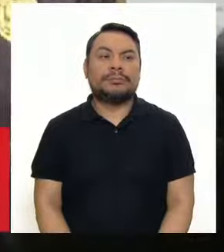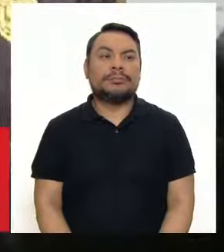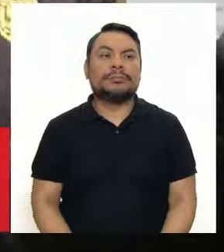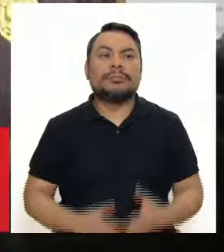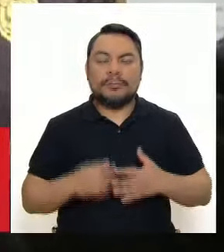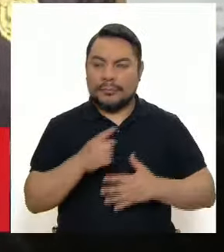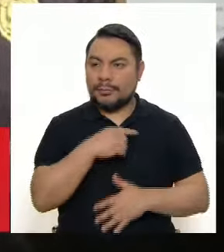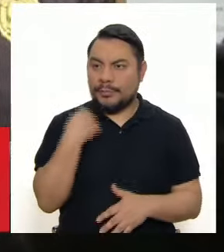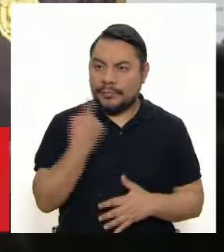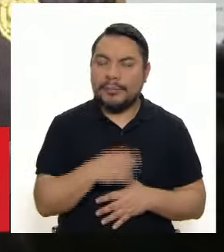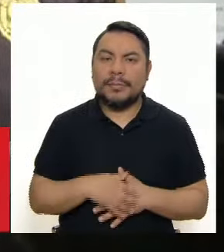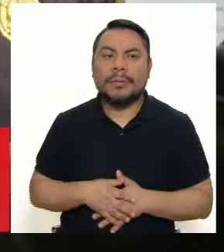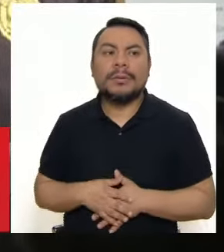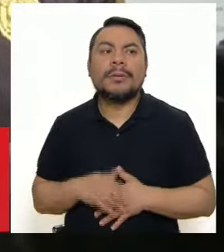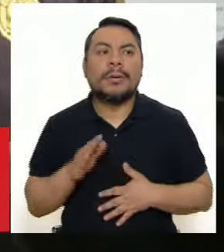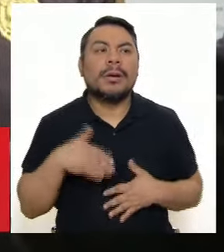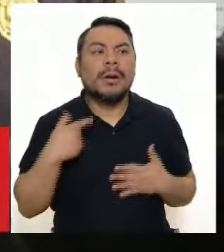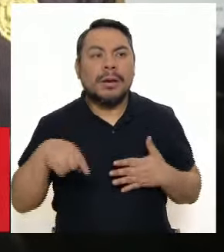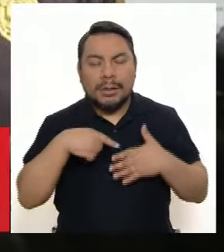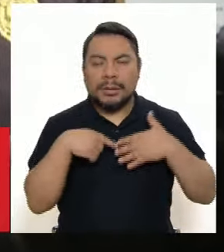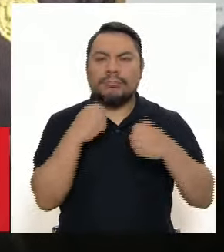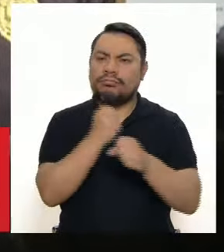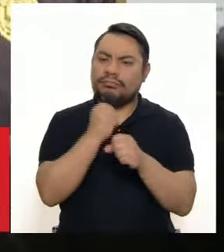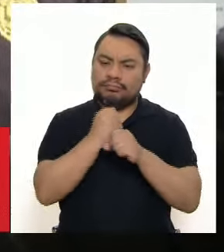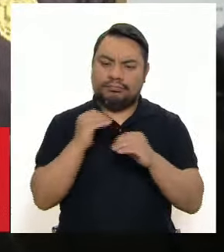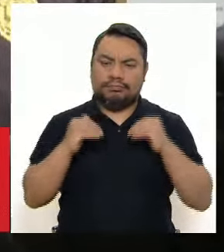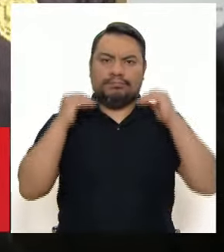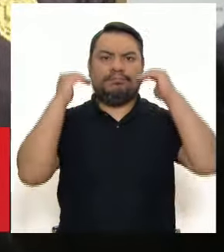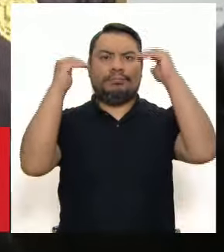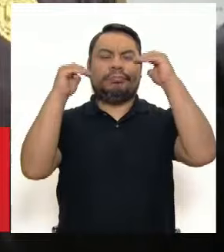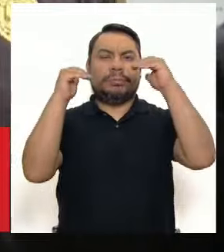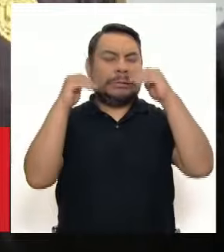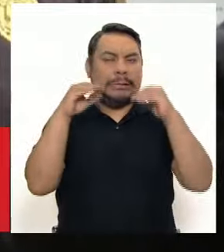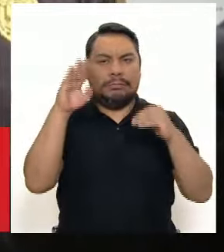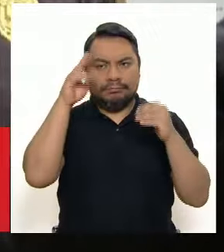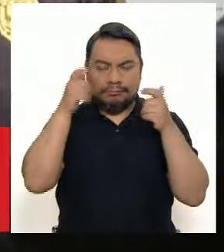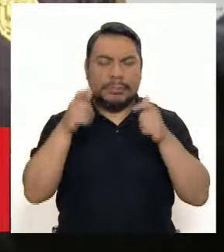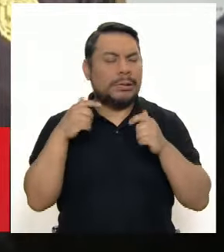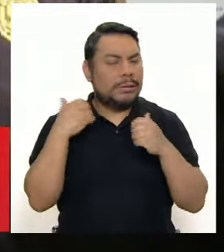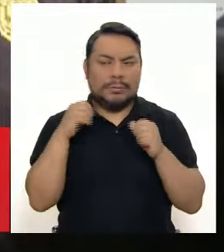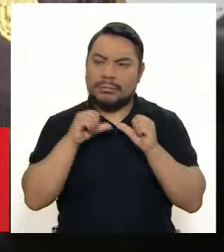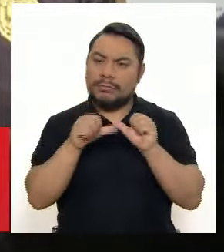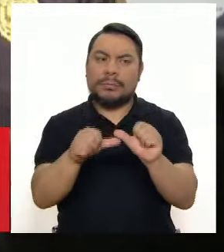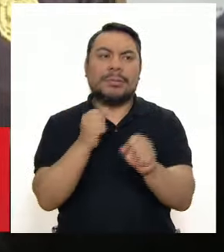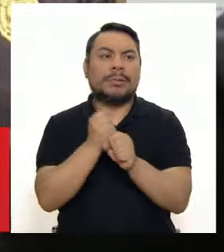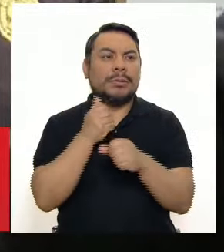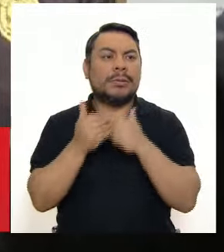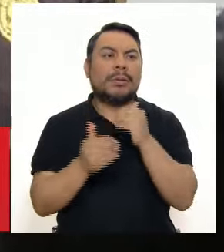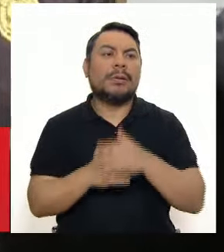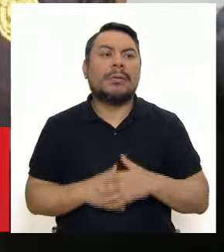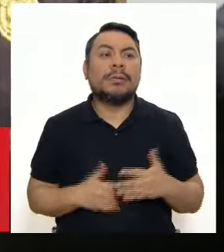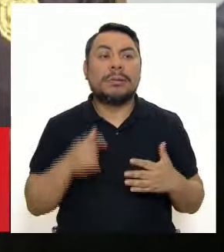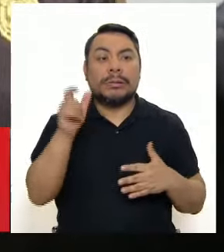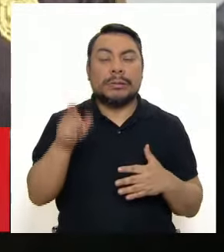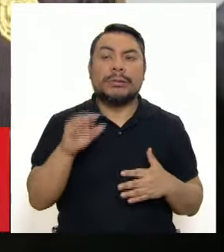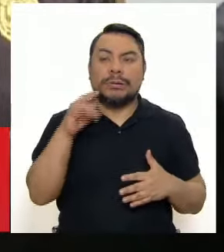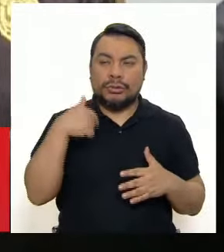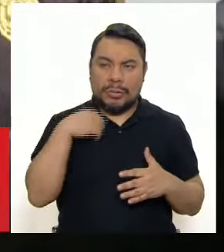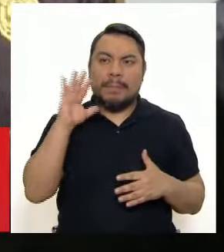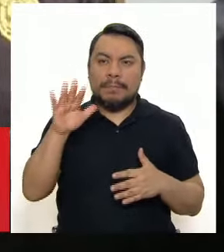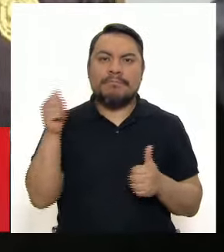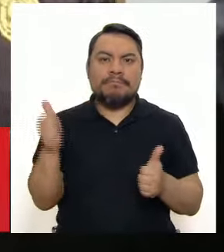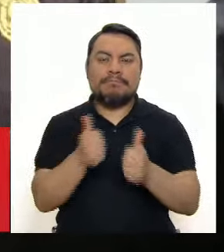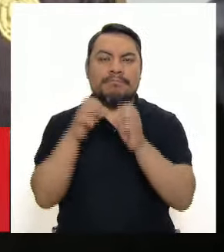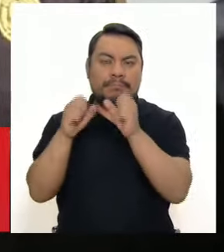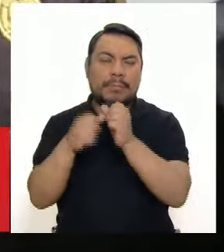Nosotros somos una herramienta de primer nivel y ahí estamos y vamos a ir donde él esté